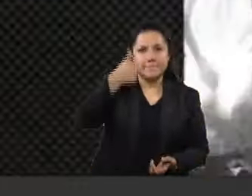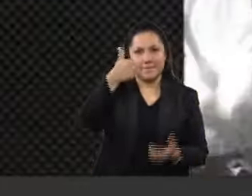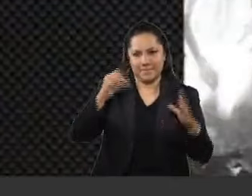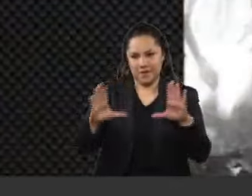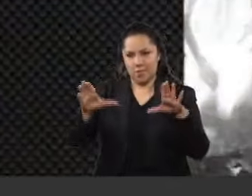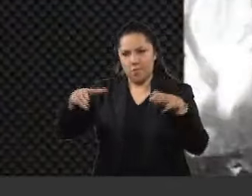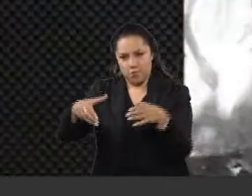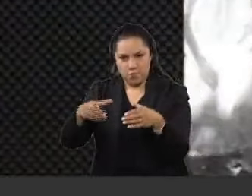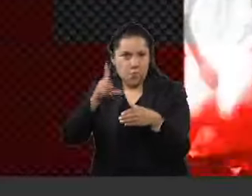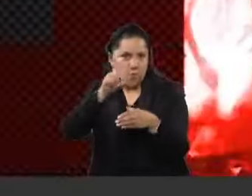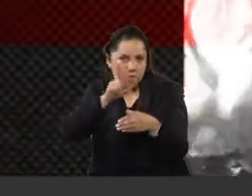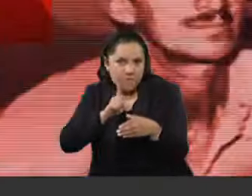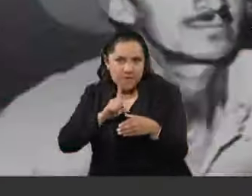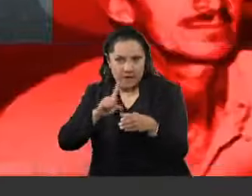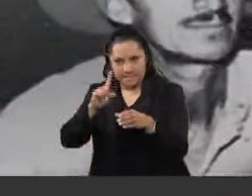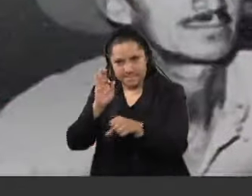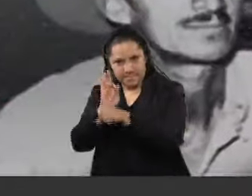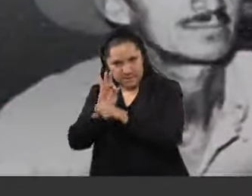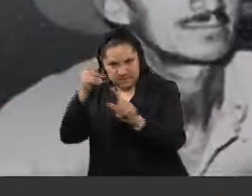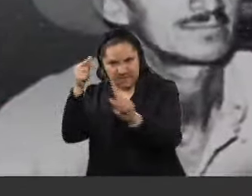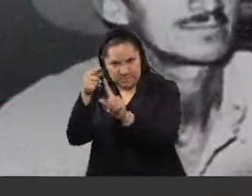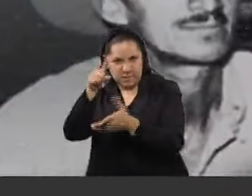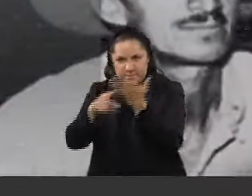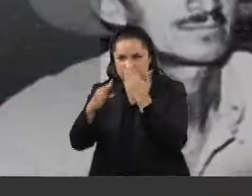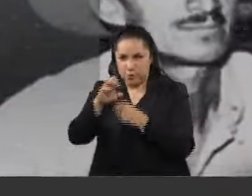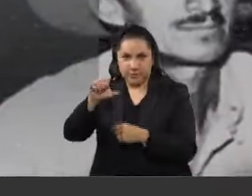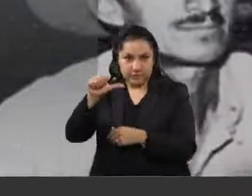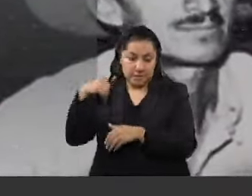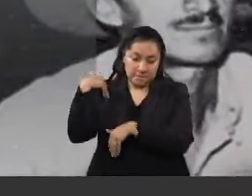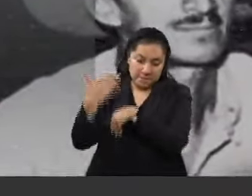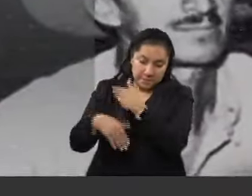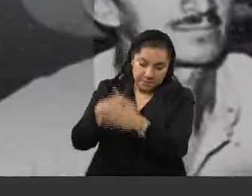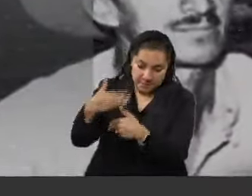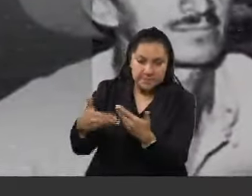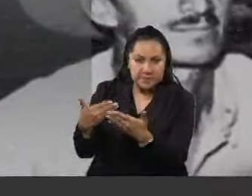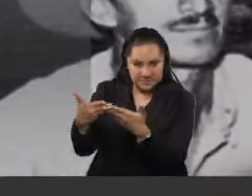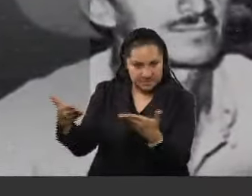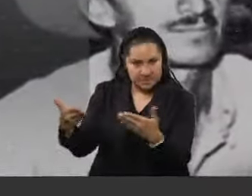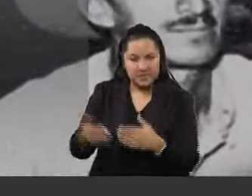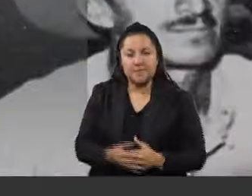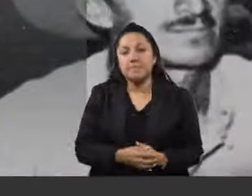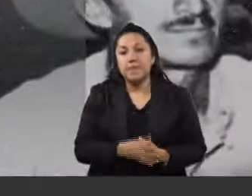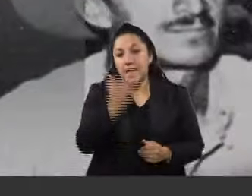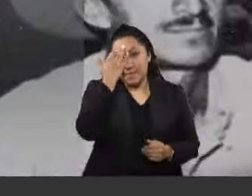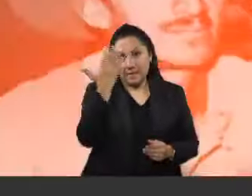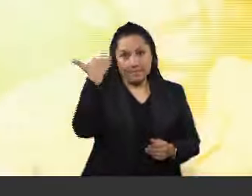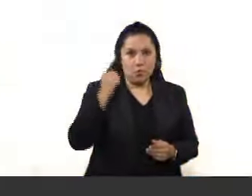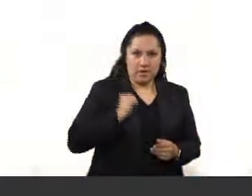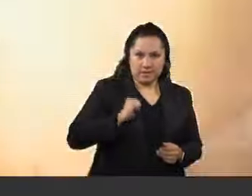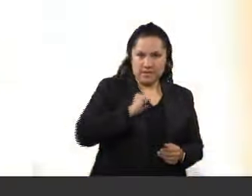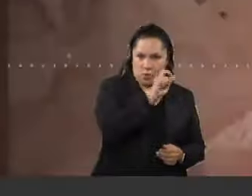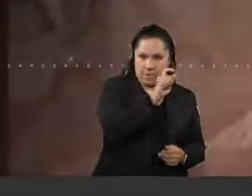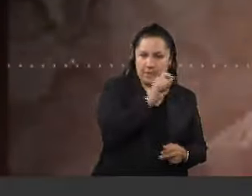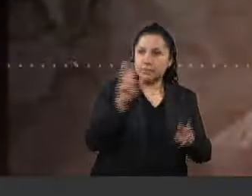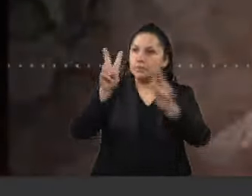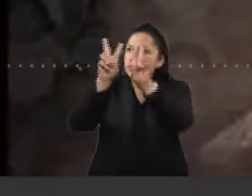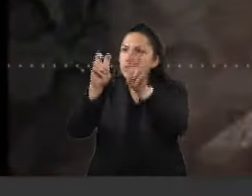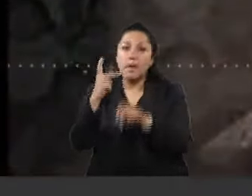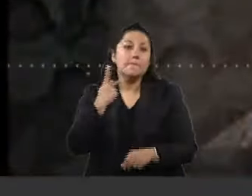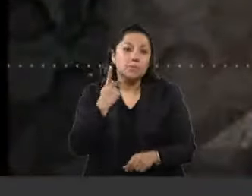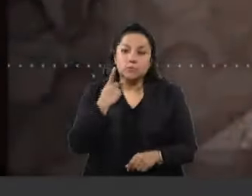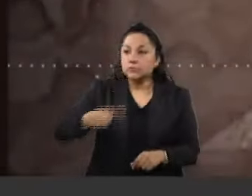en 1916. A inicios del siglo XX, la voz de las mujeres estaba excluida de las decisiones políticas, pero eso no